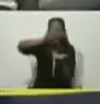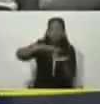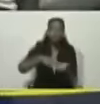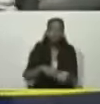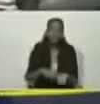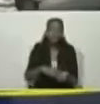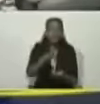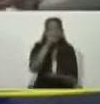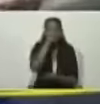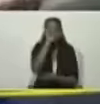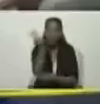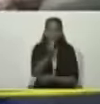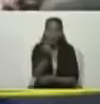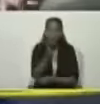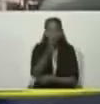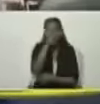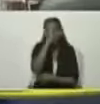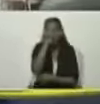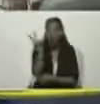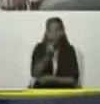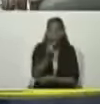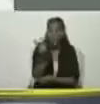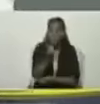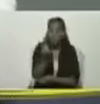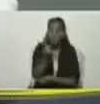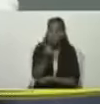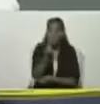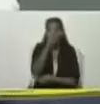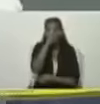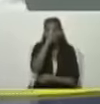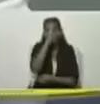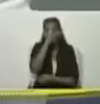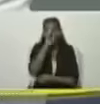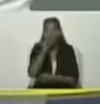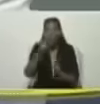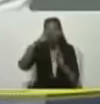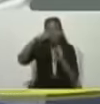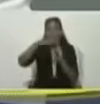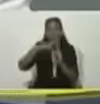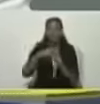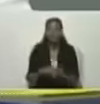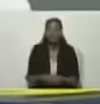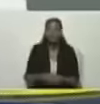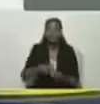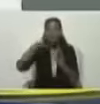del Banco de Venezuela y del Banco del Tesoro,